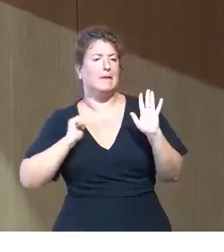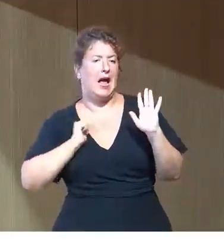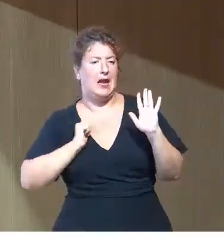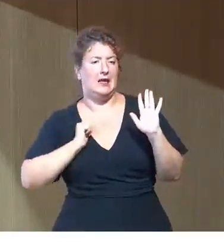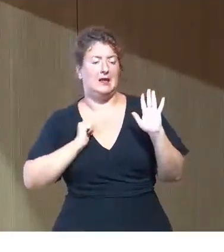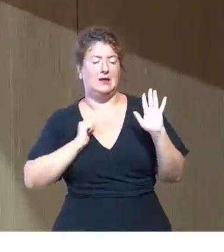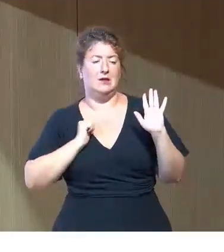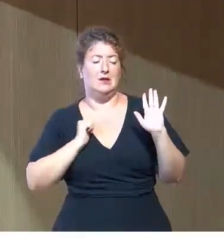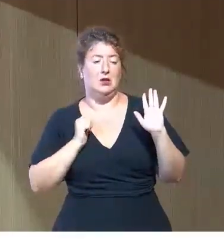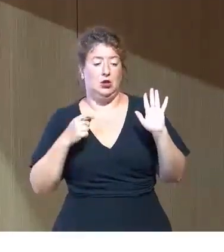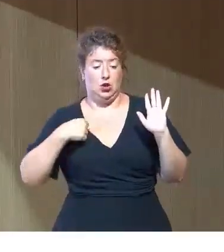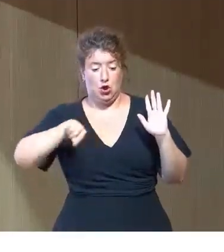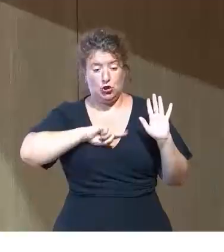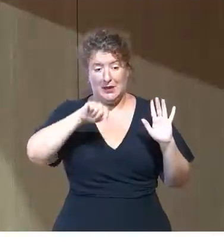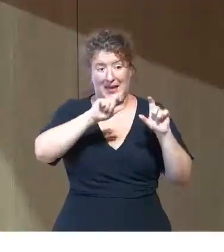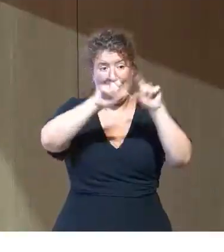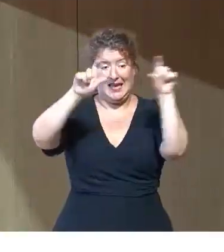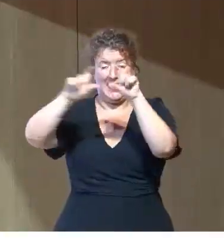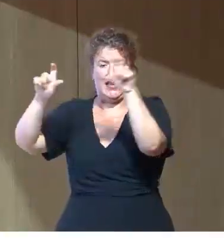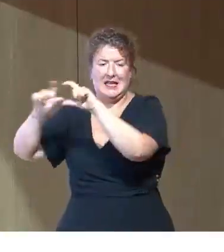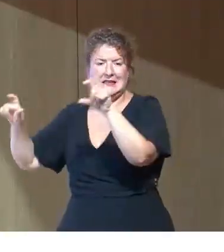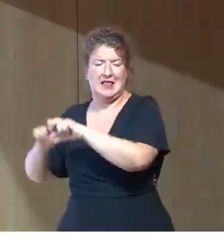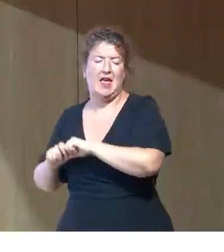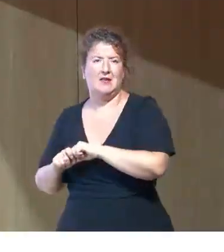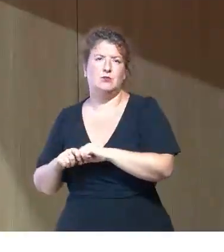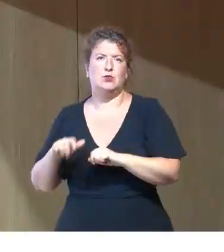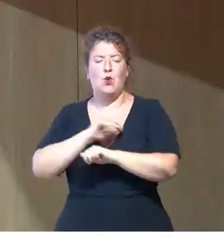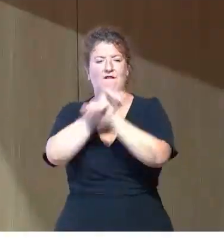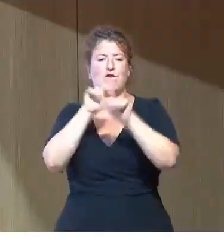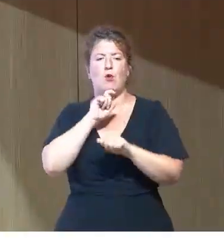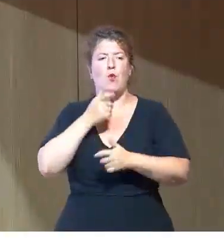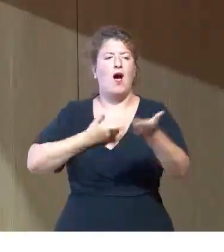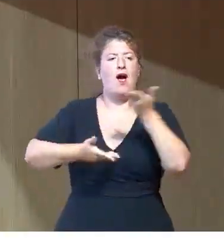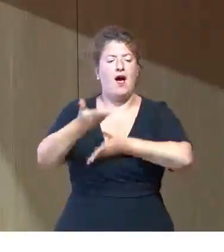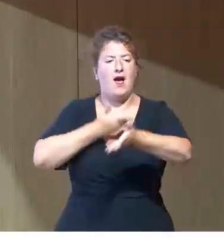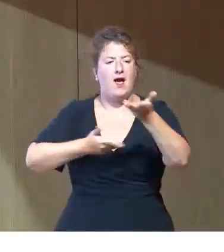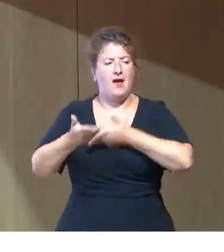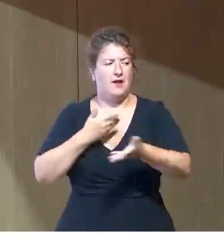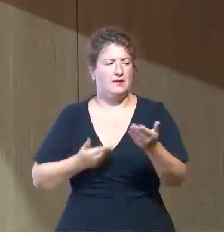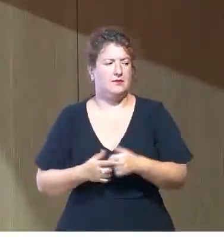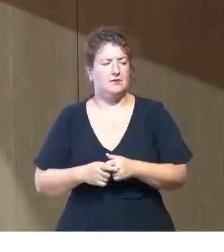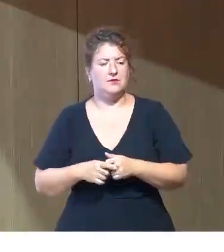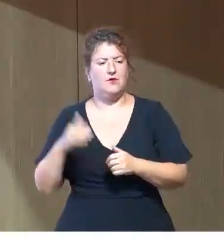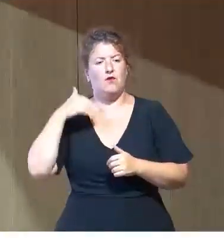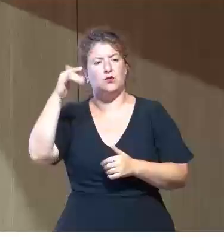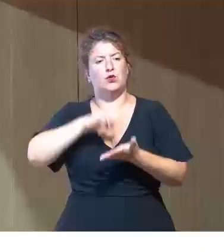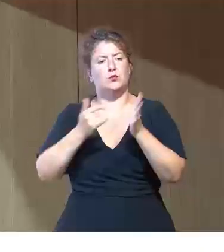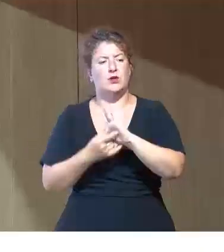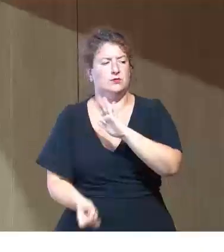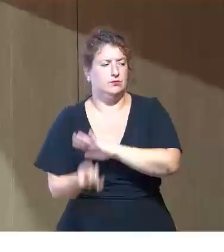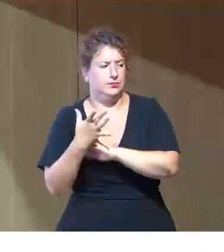que trabajan con jóvenes con discapacidad como forma de ayudarnos a cocrear futuros proyectos No